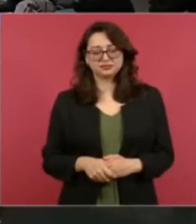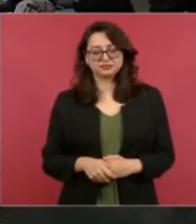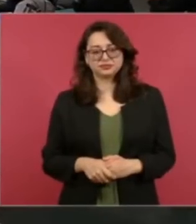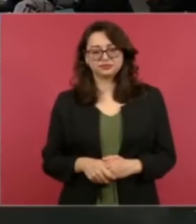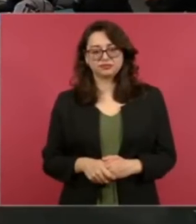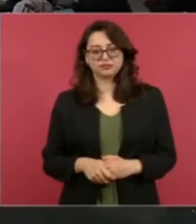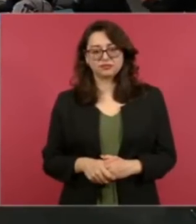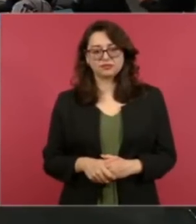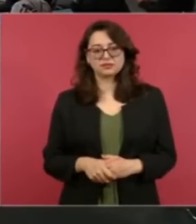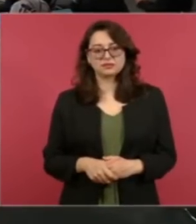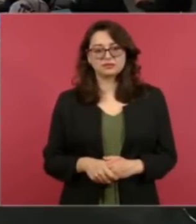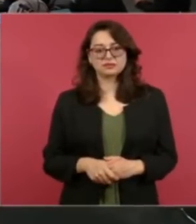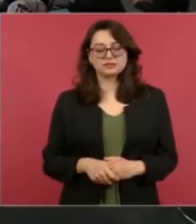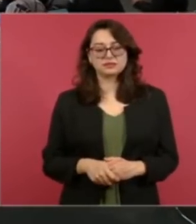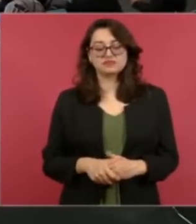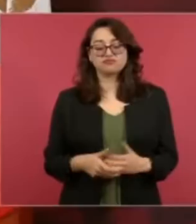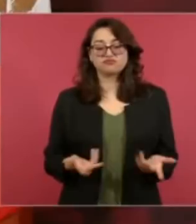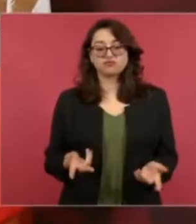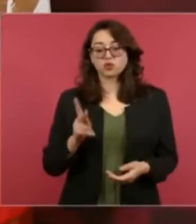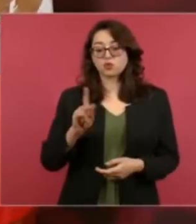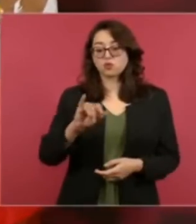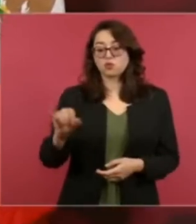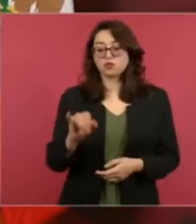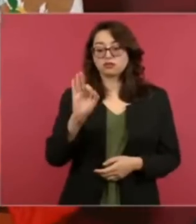muy molestos los del Poder Judicial